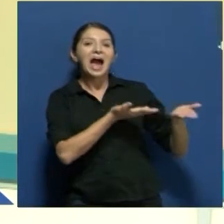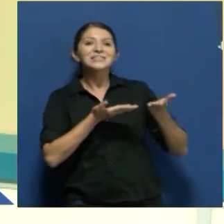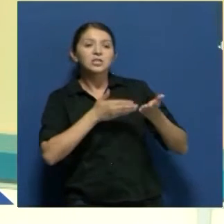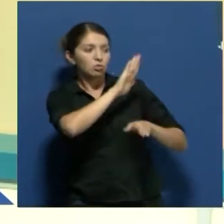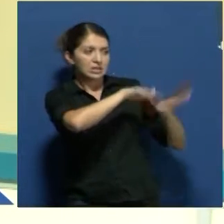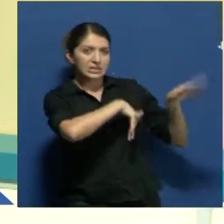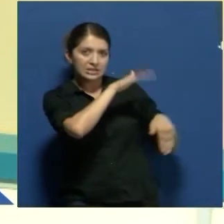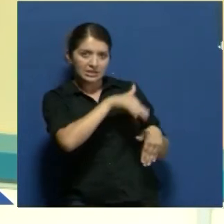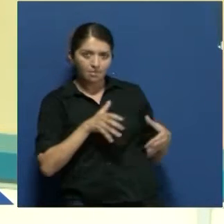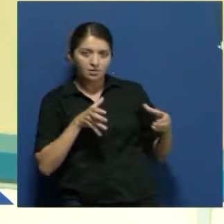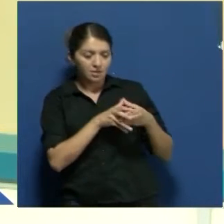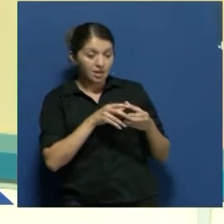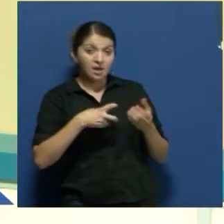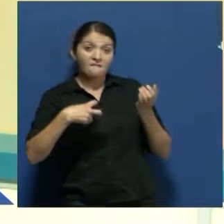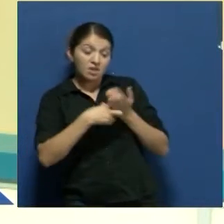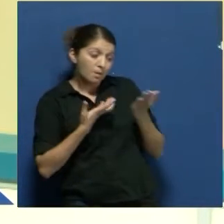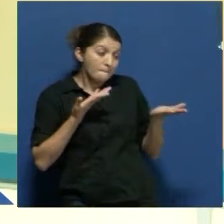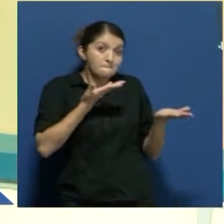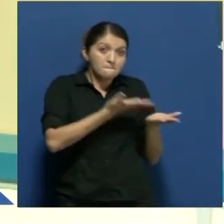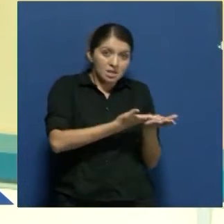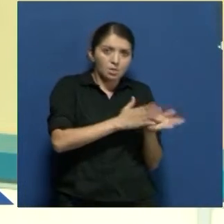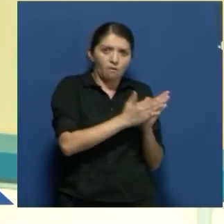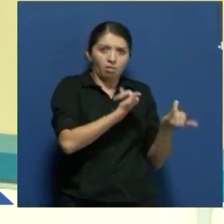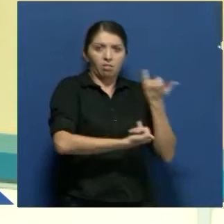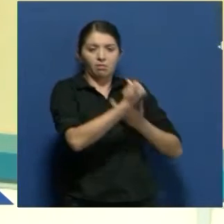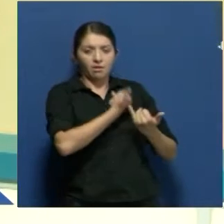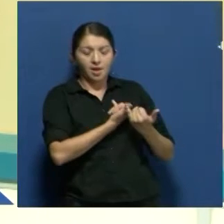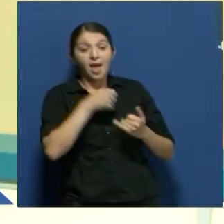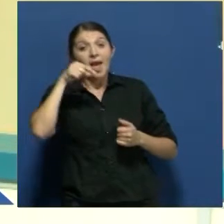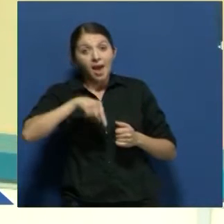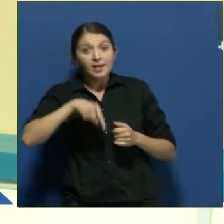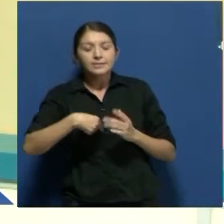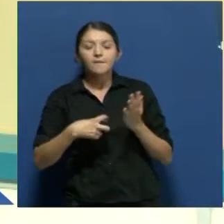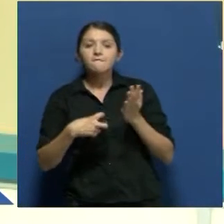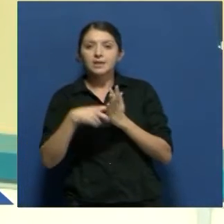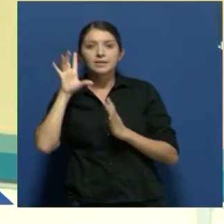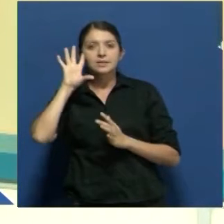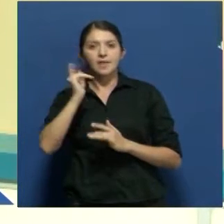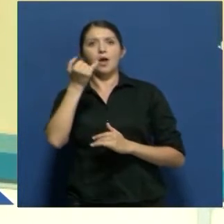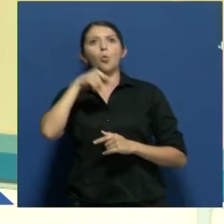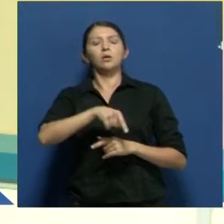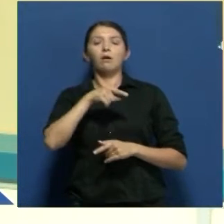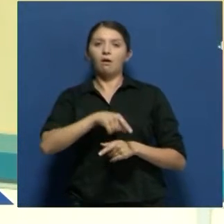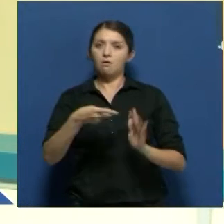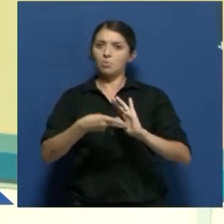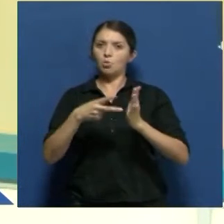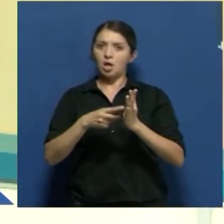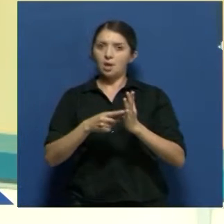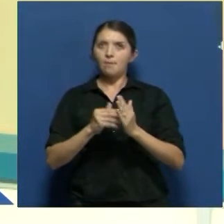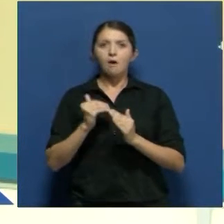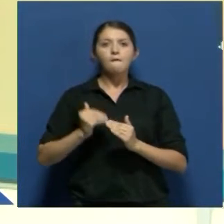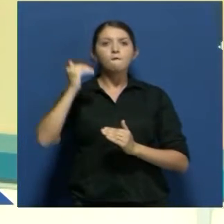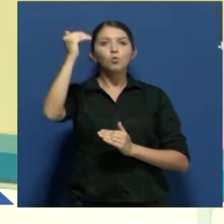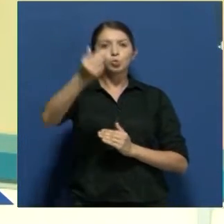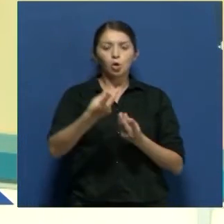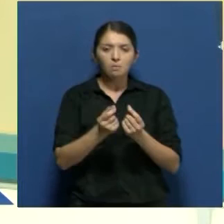esos cálculos concretamente. Y entonces ahí se da cuenta de lo que podría quedar perjudicado el Estado Nacional en esa